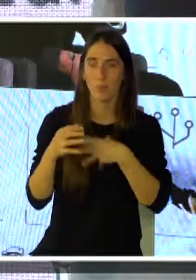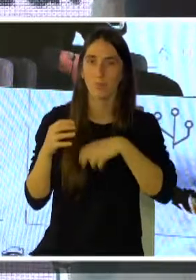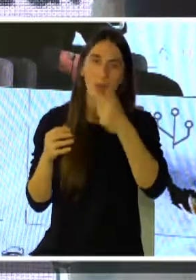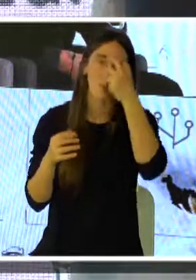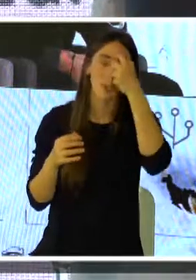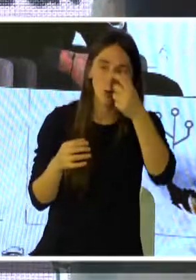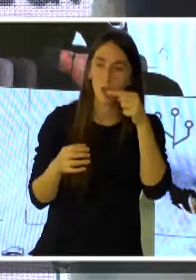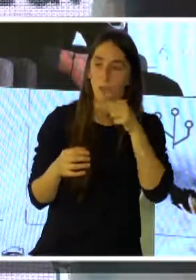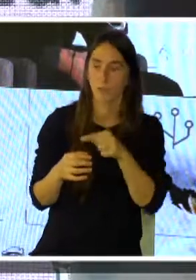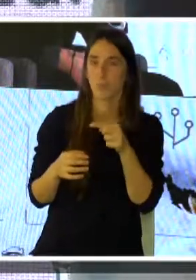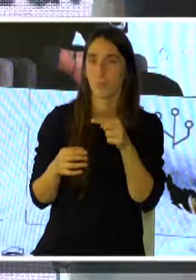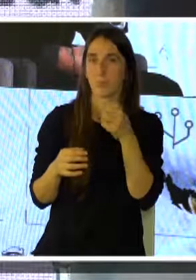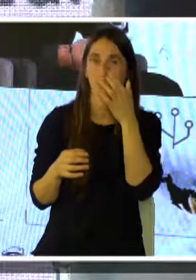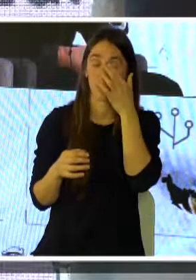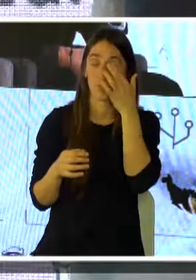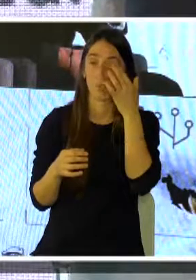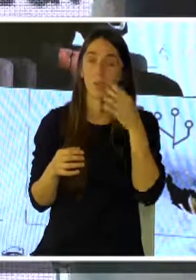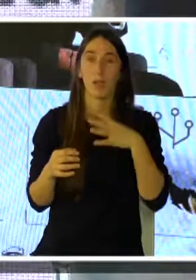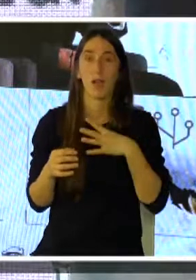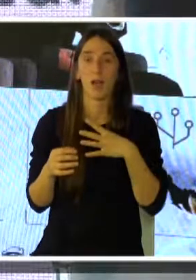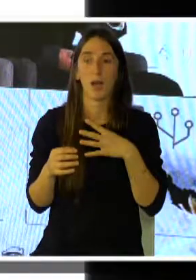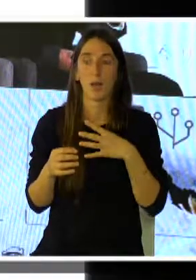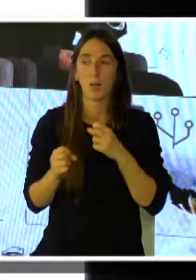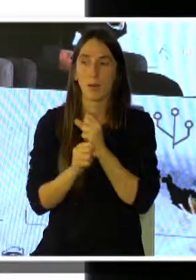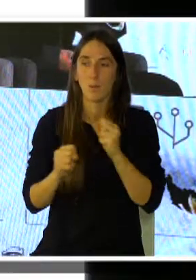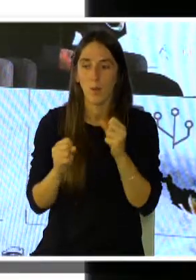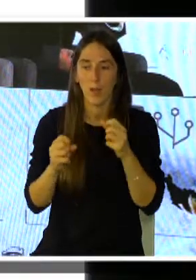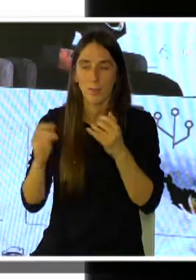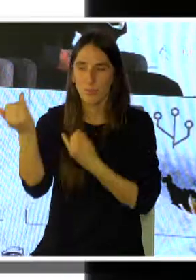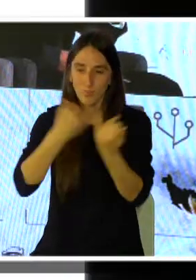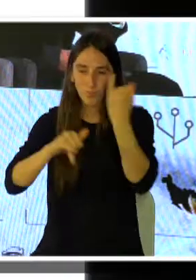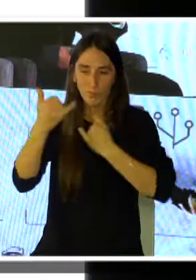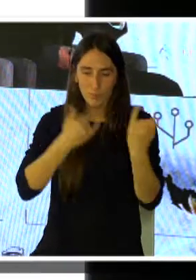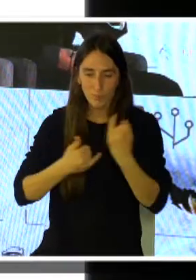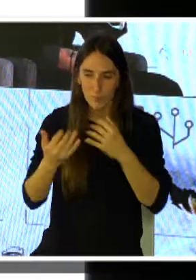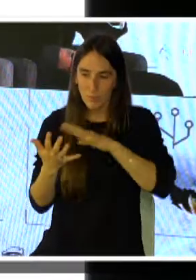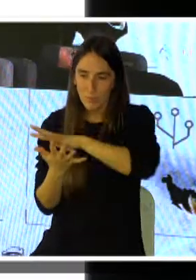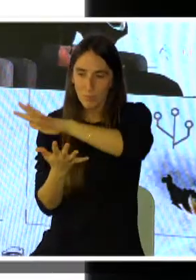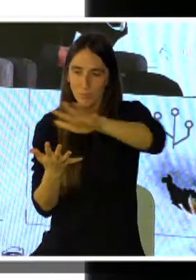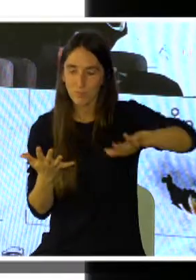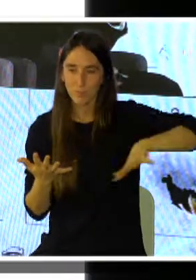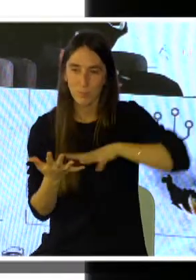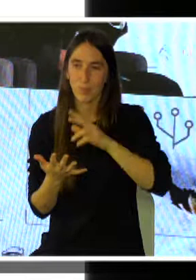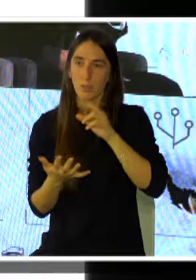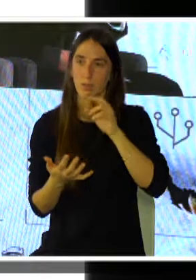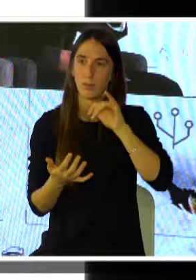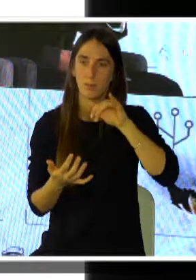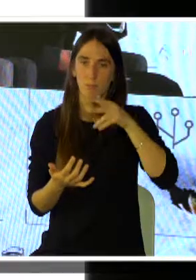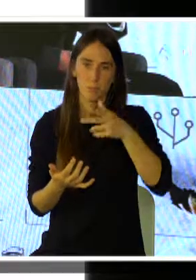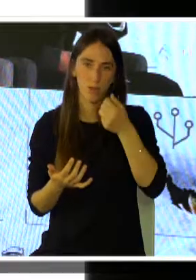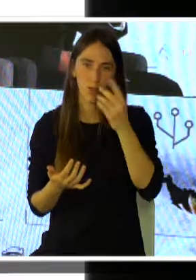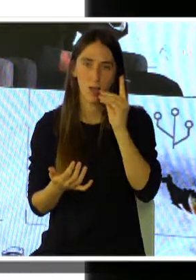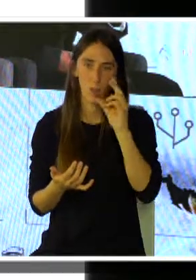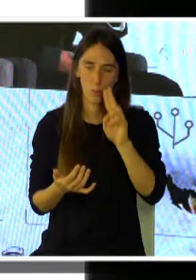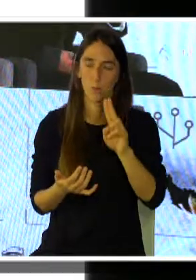para ello, tenemos aplicados para manejar grandes volúmenes de información todo el ecosistema de Hadoop. Empezamos